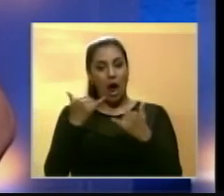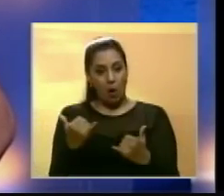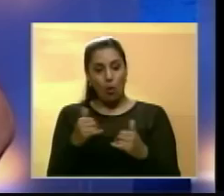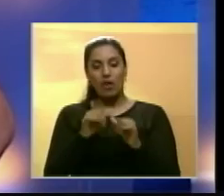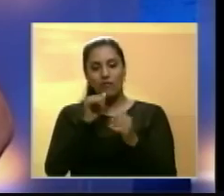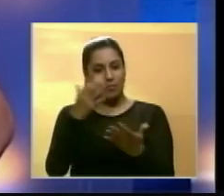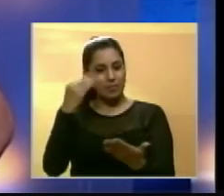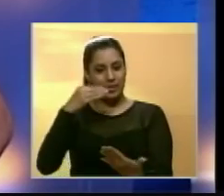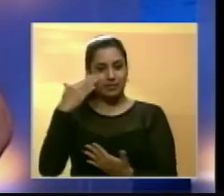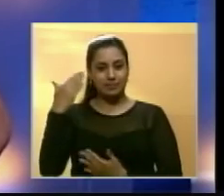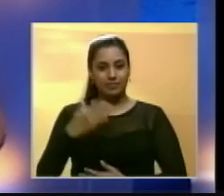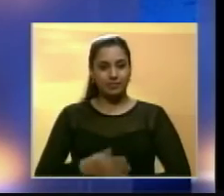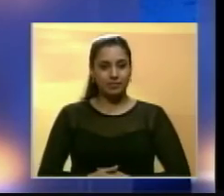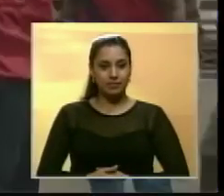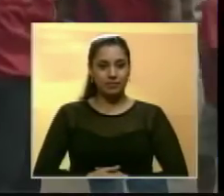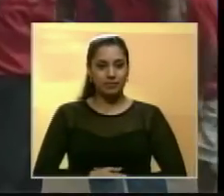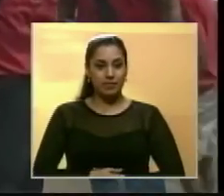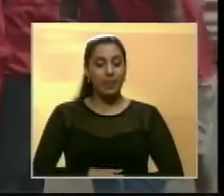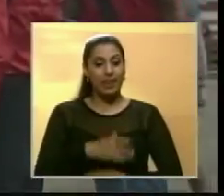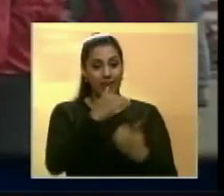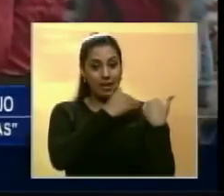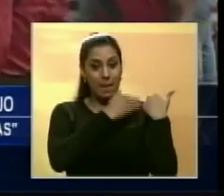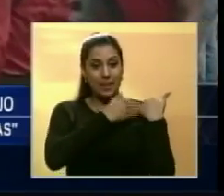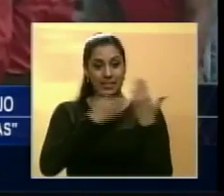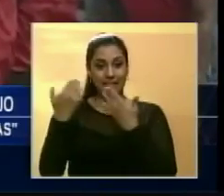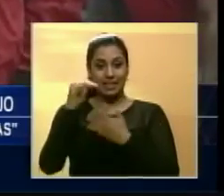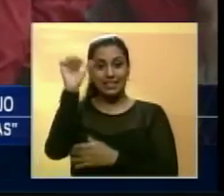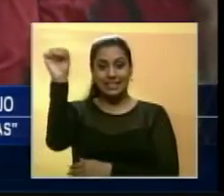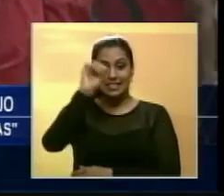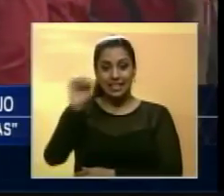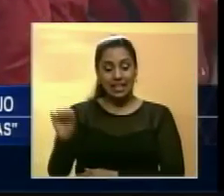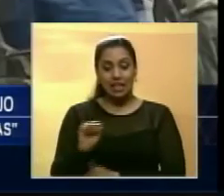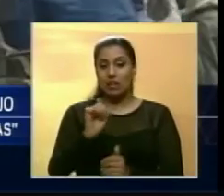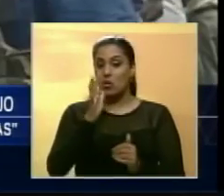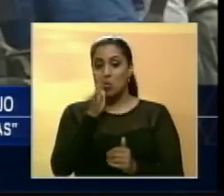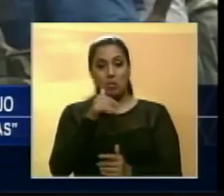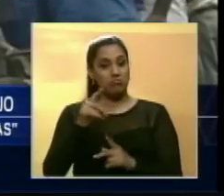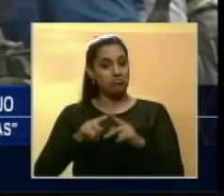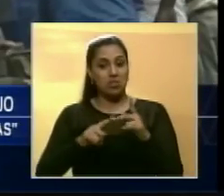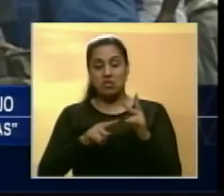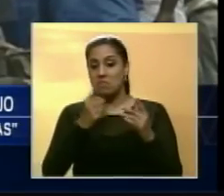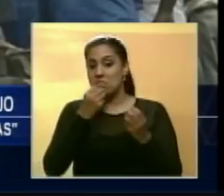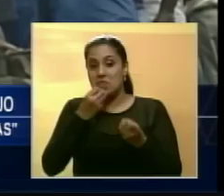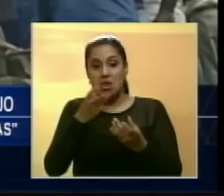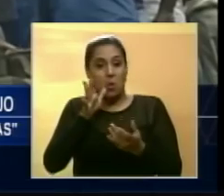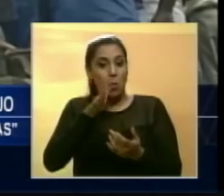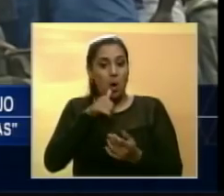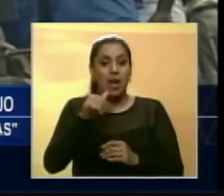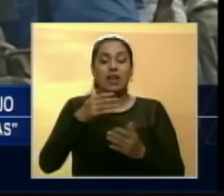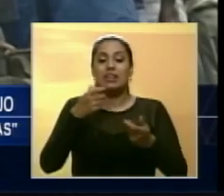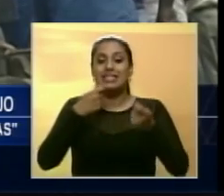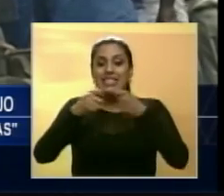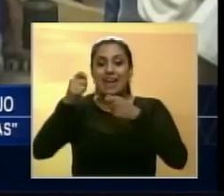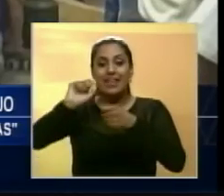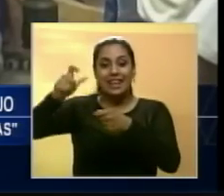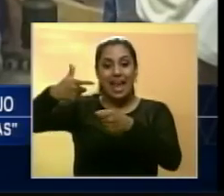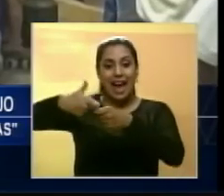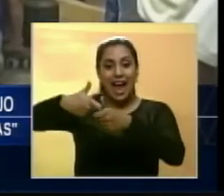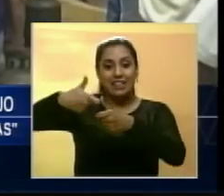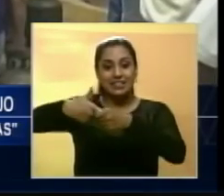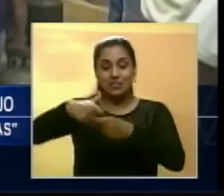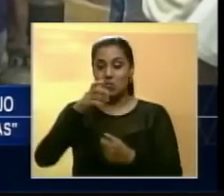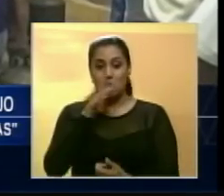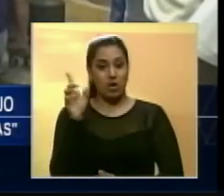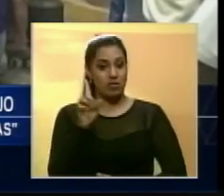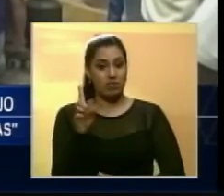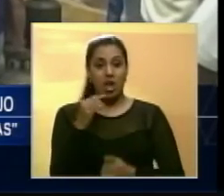Hernández nos tiene el reporte. Los representantes sindicales aseguraron que no cuentan con las condiciones necesarias para poder surtir a la población del gas